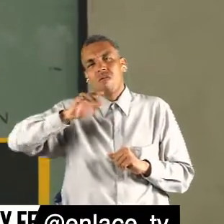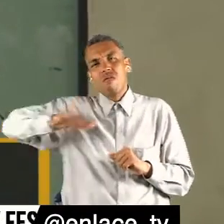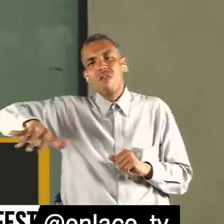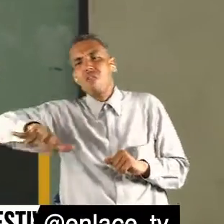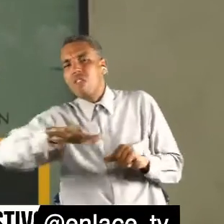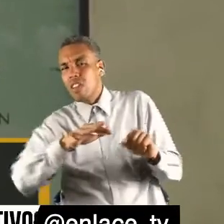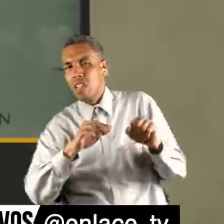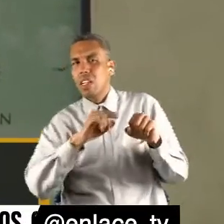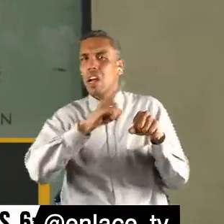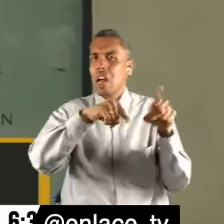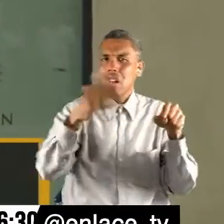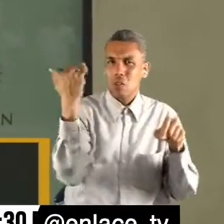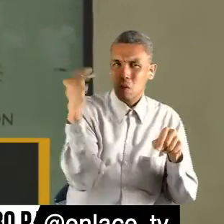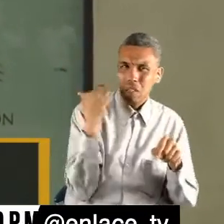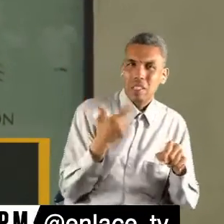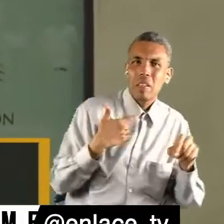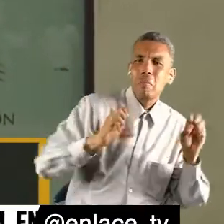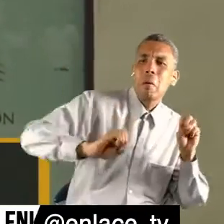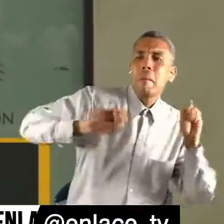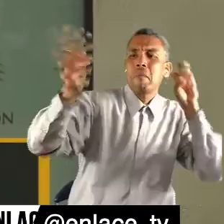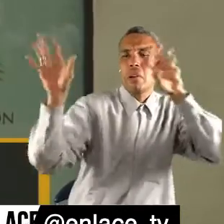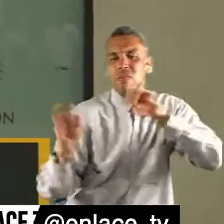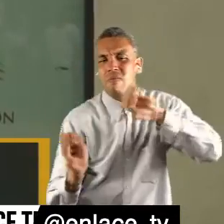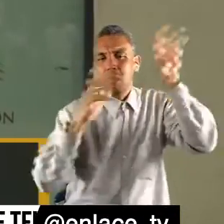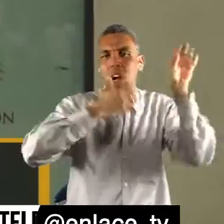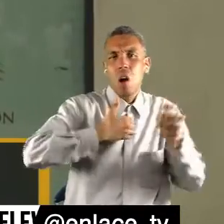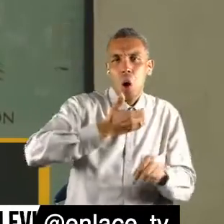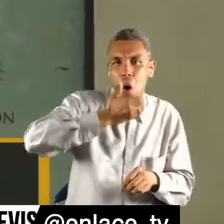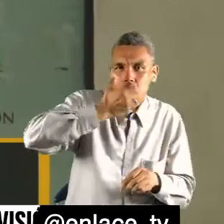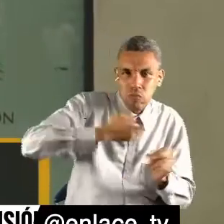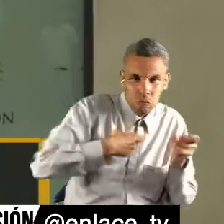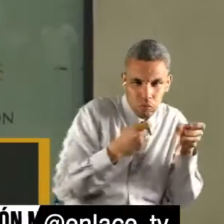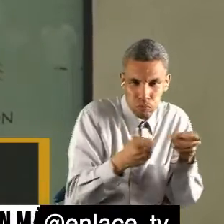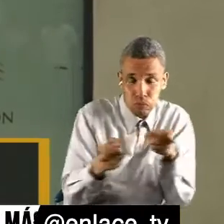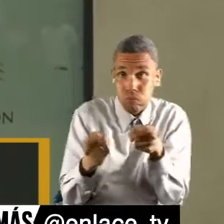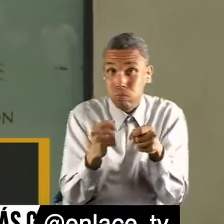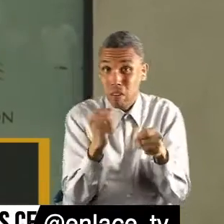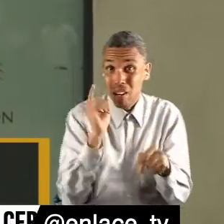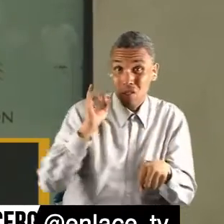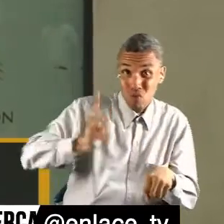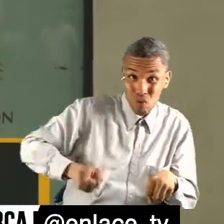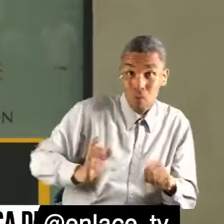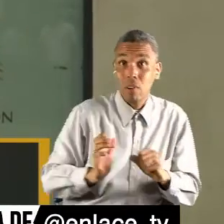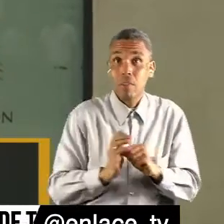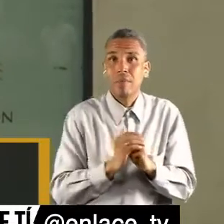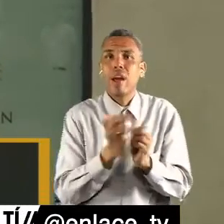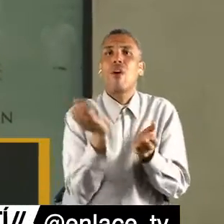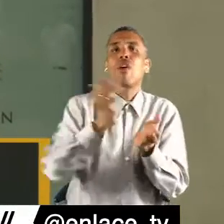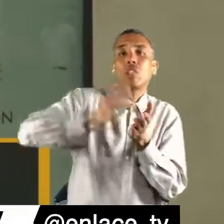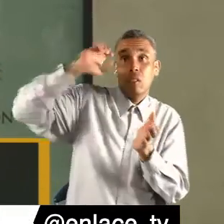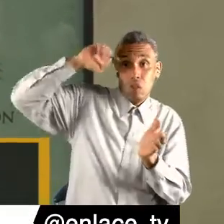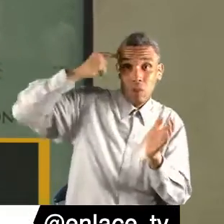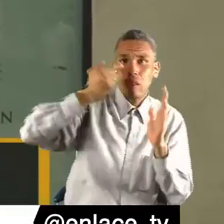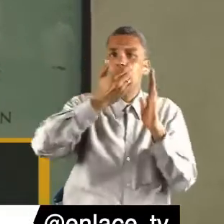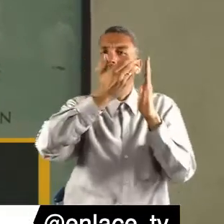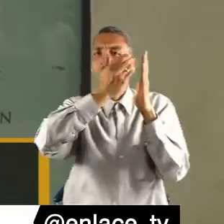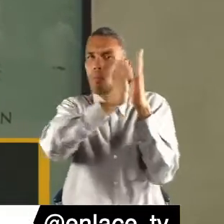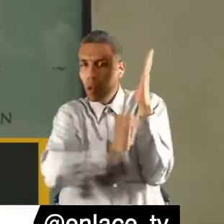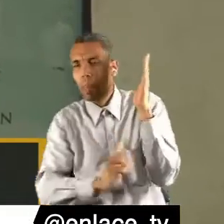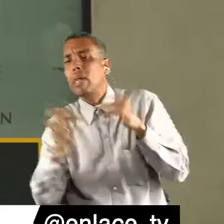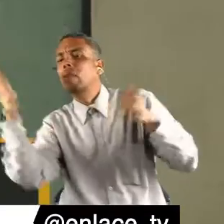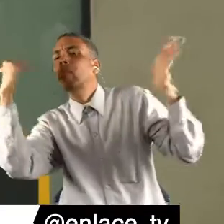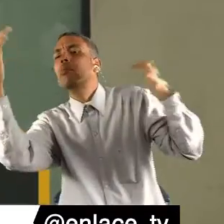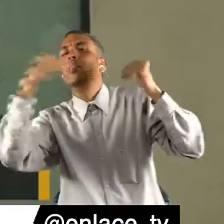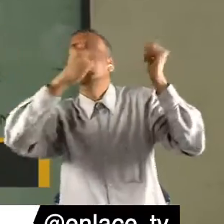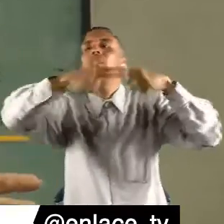Barranca Bermeja, Socorro y la ciudad de Bucaramanga. El día jueves a las 10 de la mañana nos citaron para dar una respuesta a esta denuncia hecha por los habitantes del